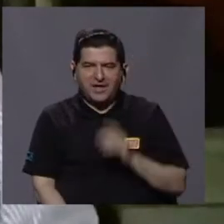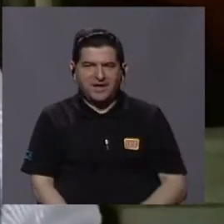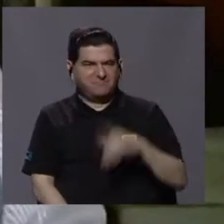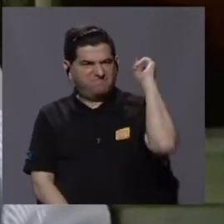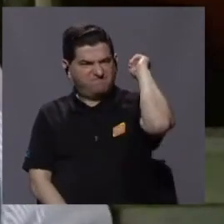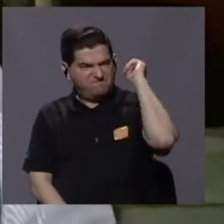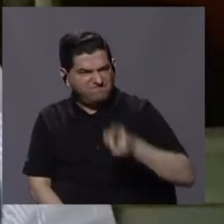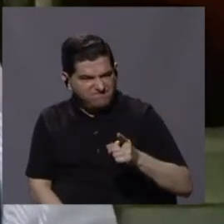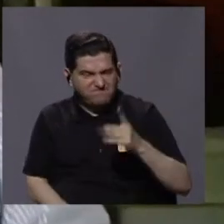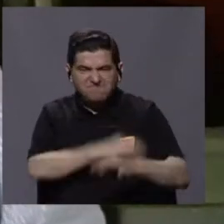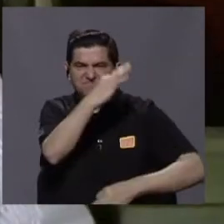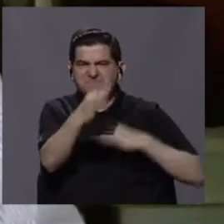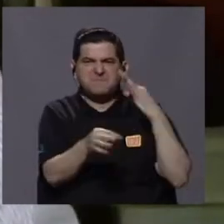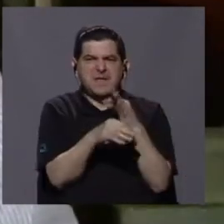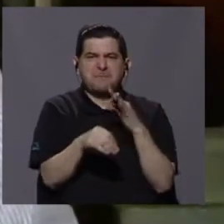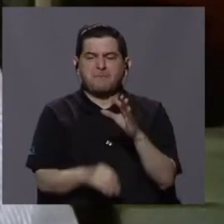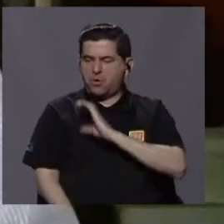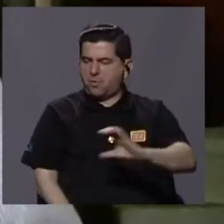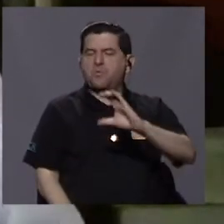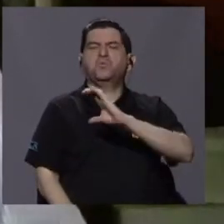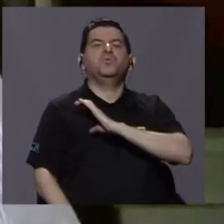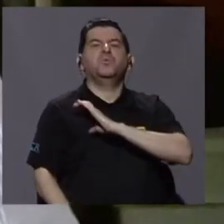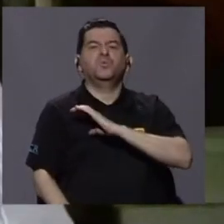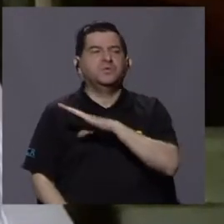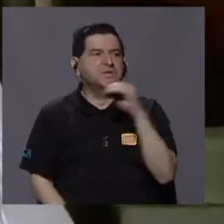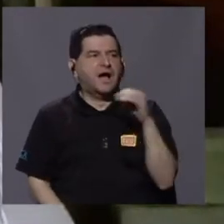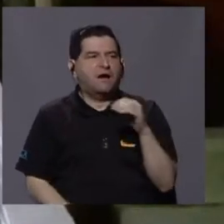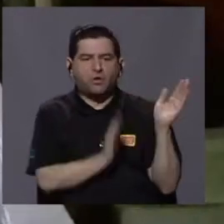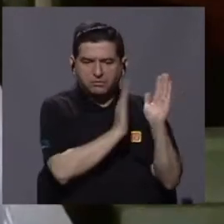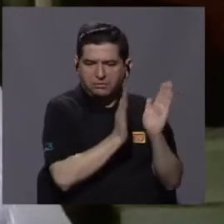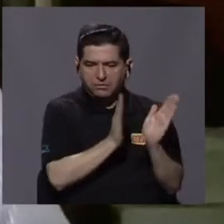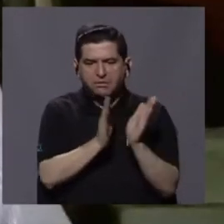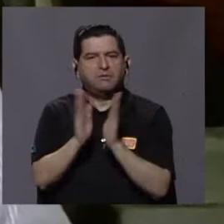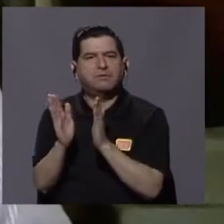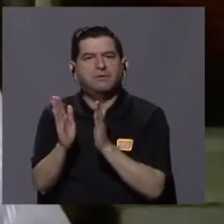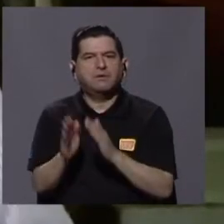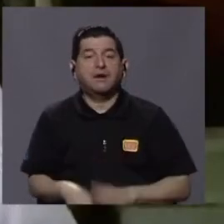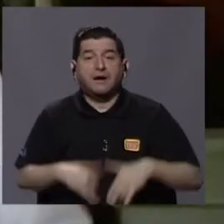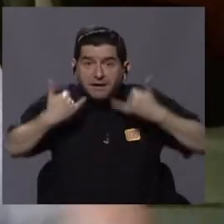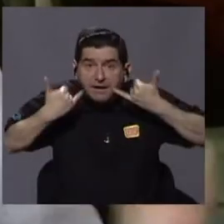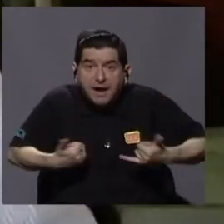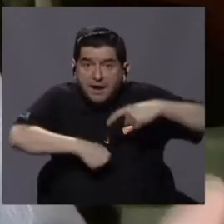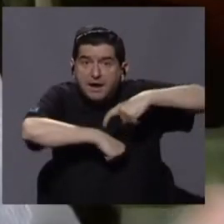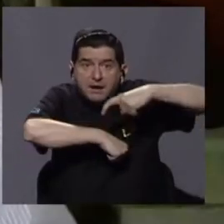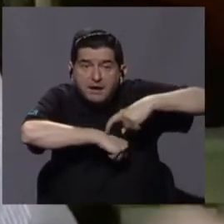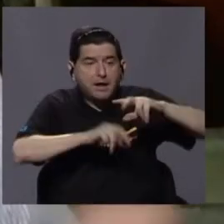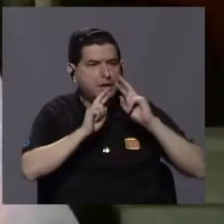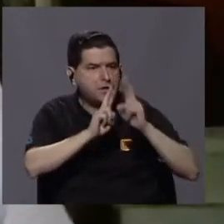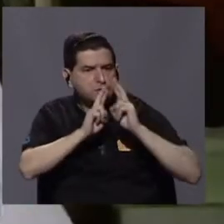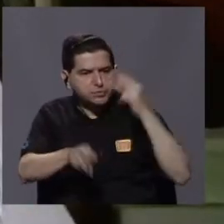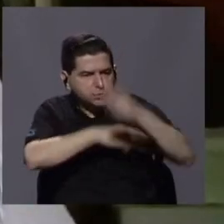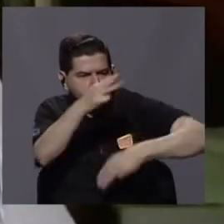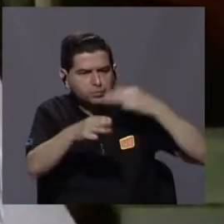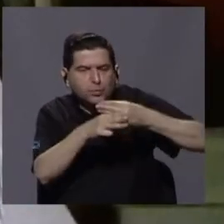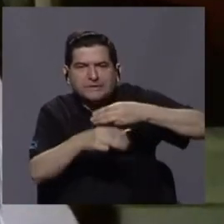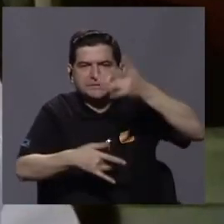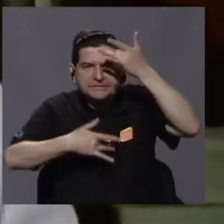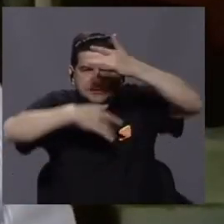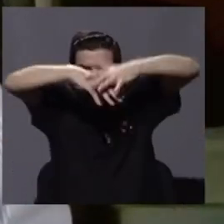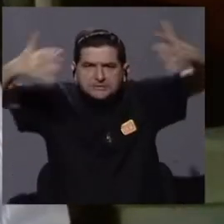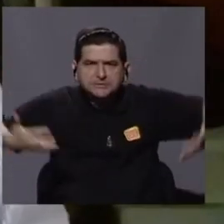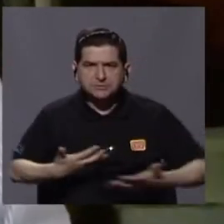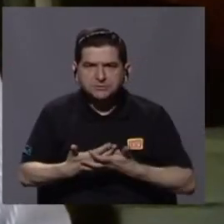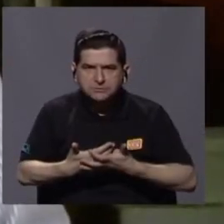algún tipo de conducta o para organizar en este momento la respuesta mundial a la pandemia